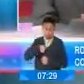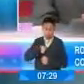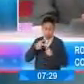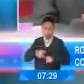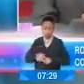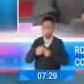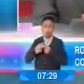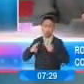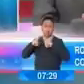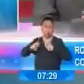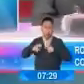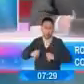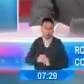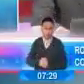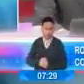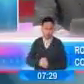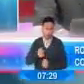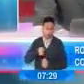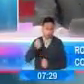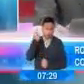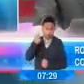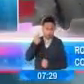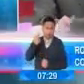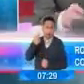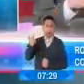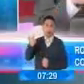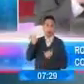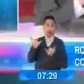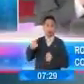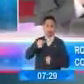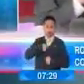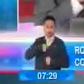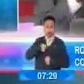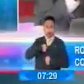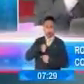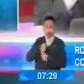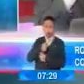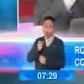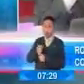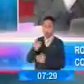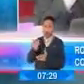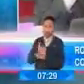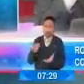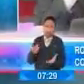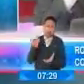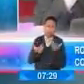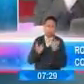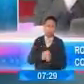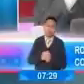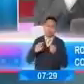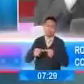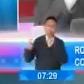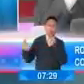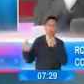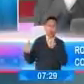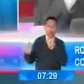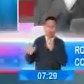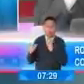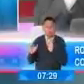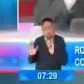la investigación. Entendería que eso me convierte en una, no sé si usar la palabra enemiga, pero